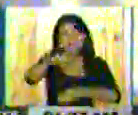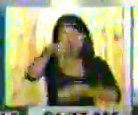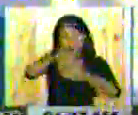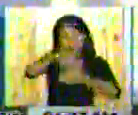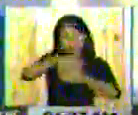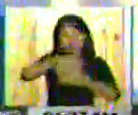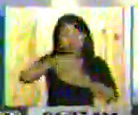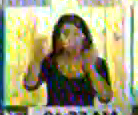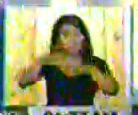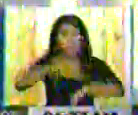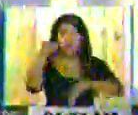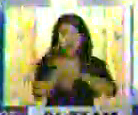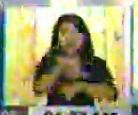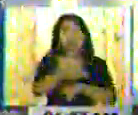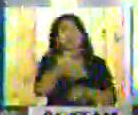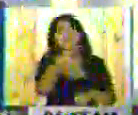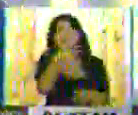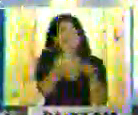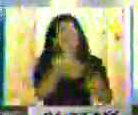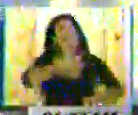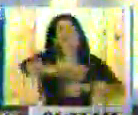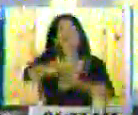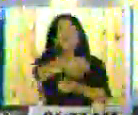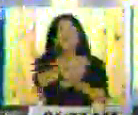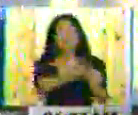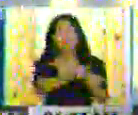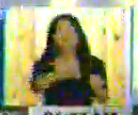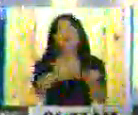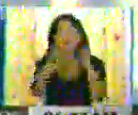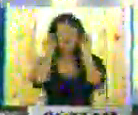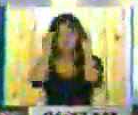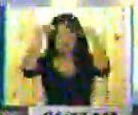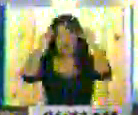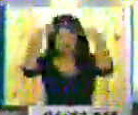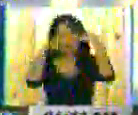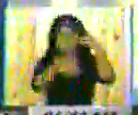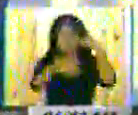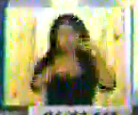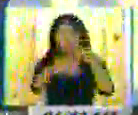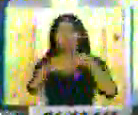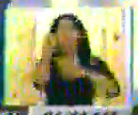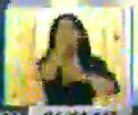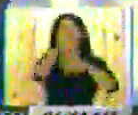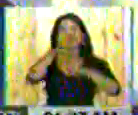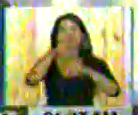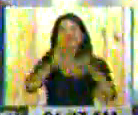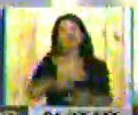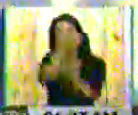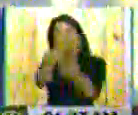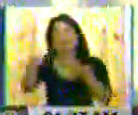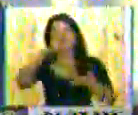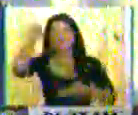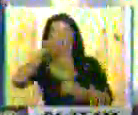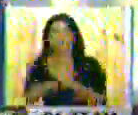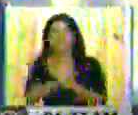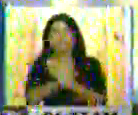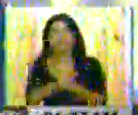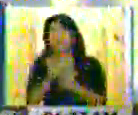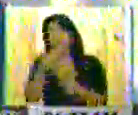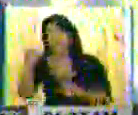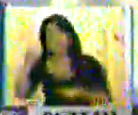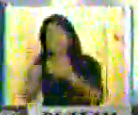ordenó lanzarse un golpe de Estado parlamentario, como lo hicieron con Zelaya, como lo hicieron con Lugo, como lo acaban de